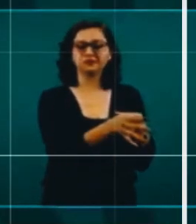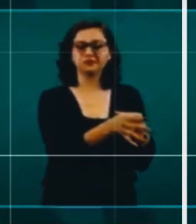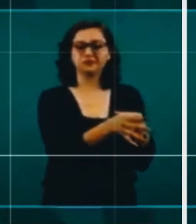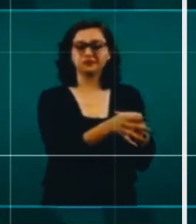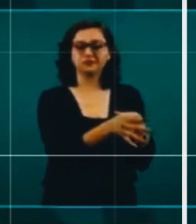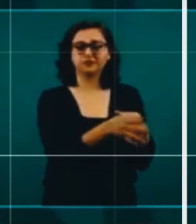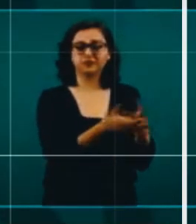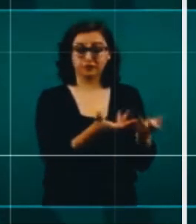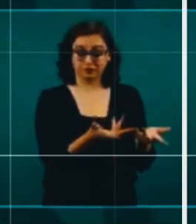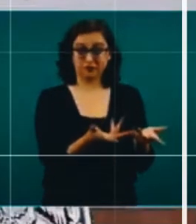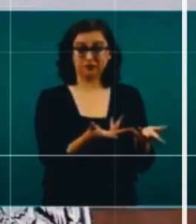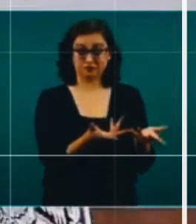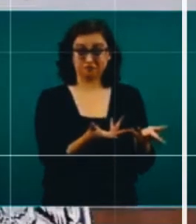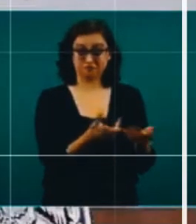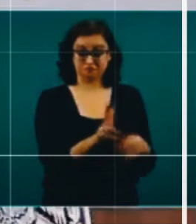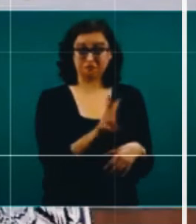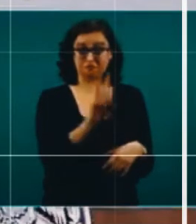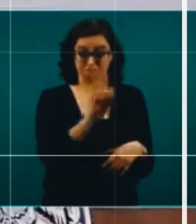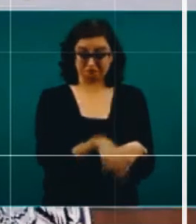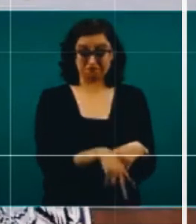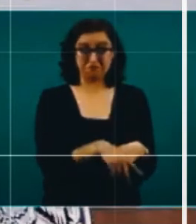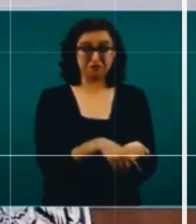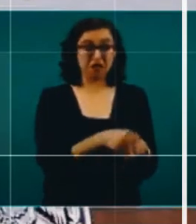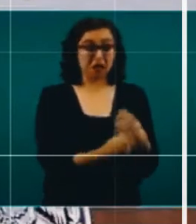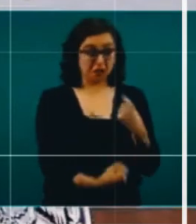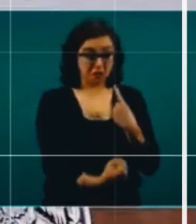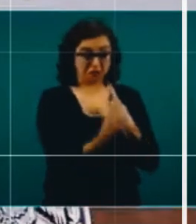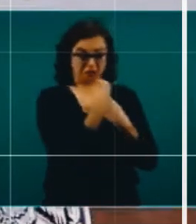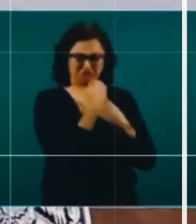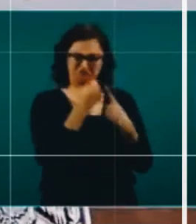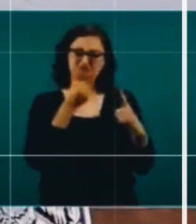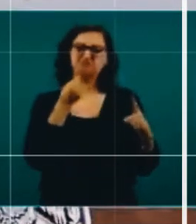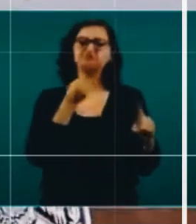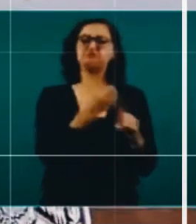ojo por ojo o diente por diente.